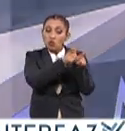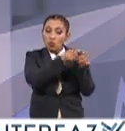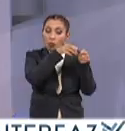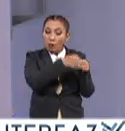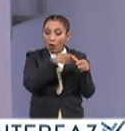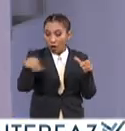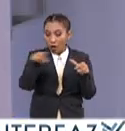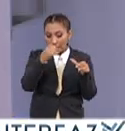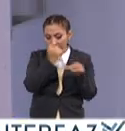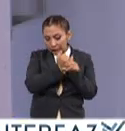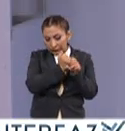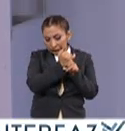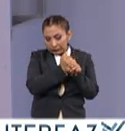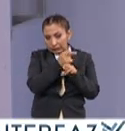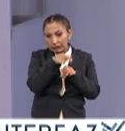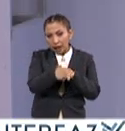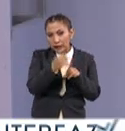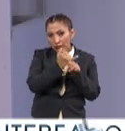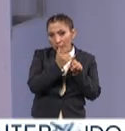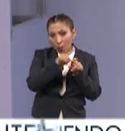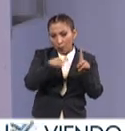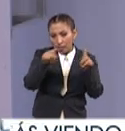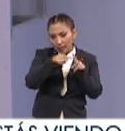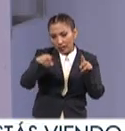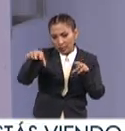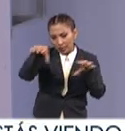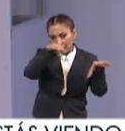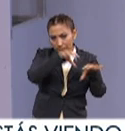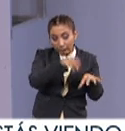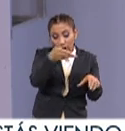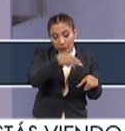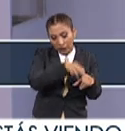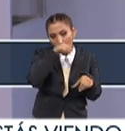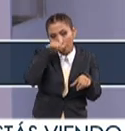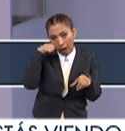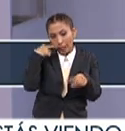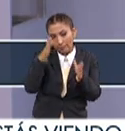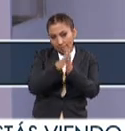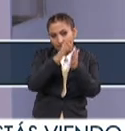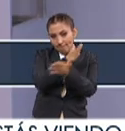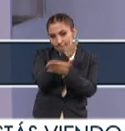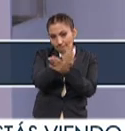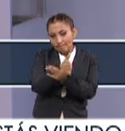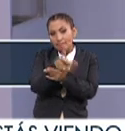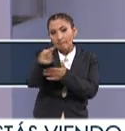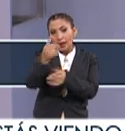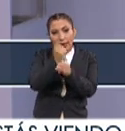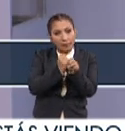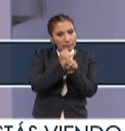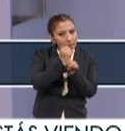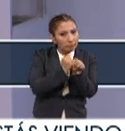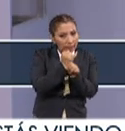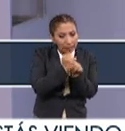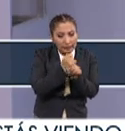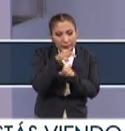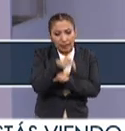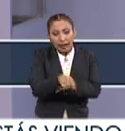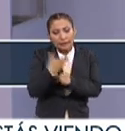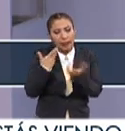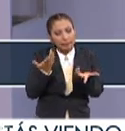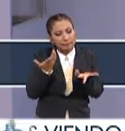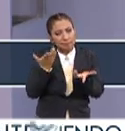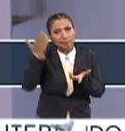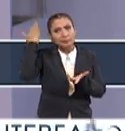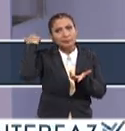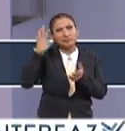que está estudiando esto, es un estudio multicéntrico y el Hospital Juárez está participando con esto. El estudio se